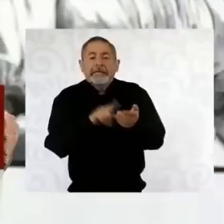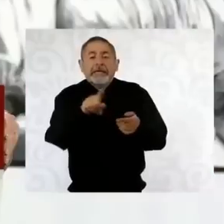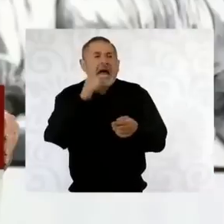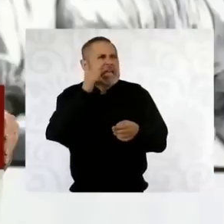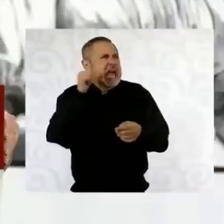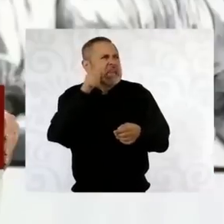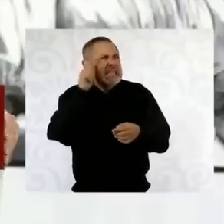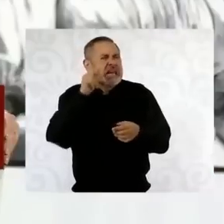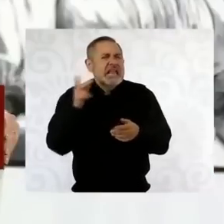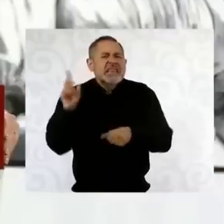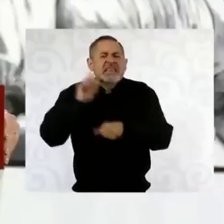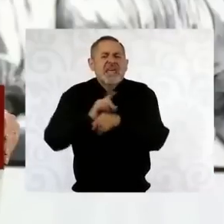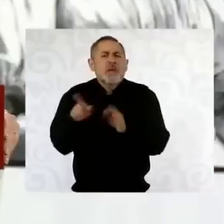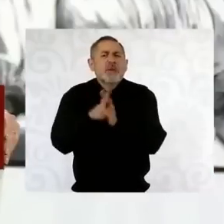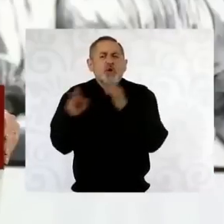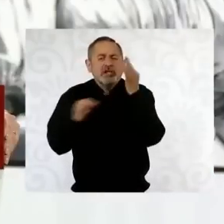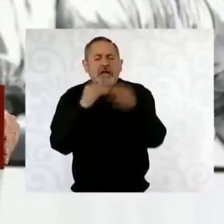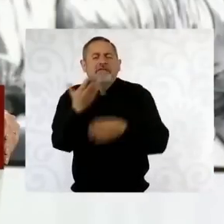o antier, ¿verdad?